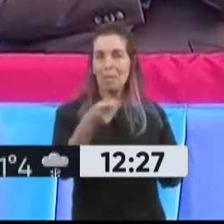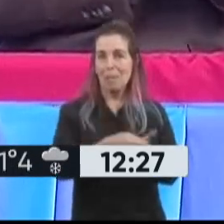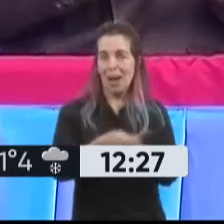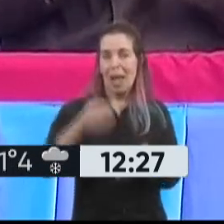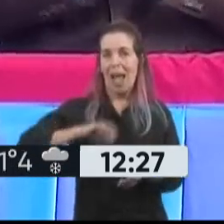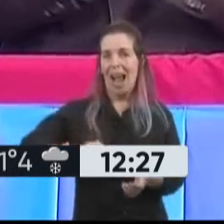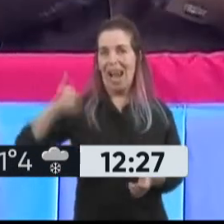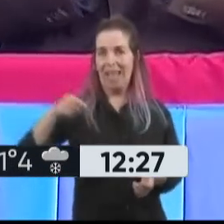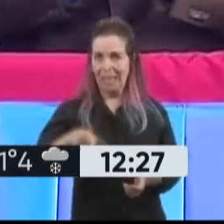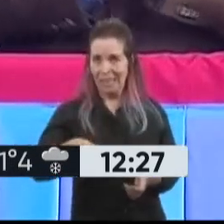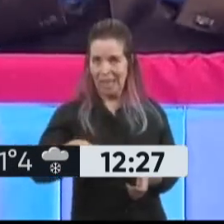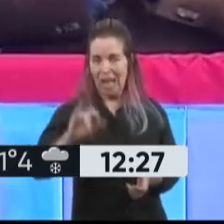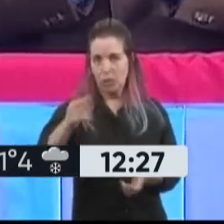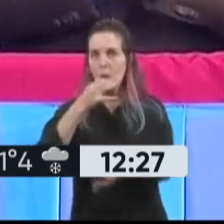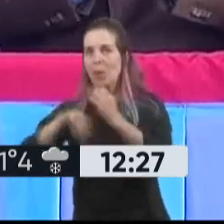engorde.